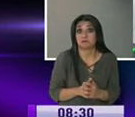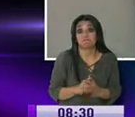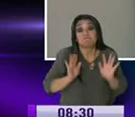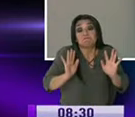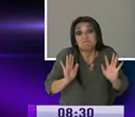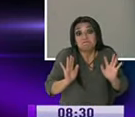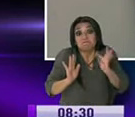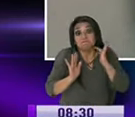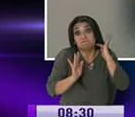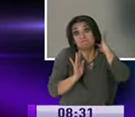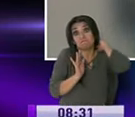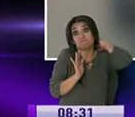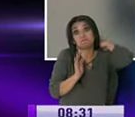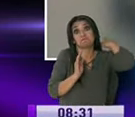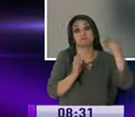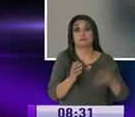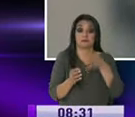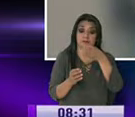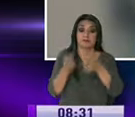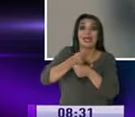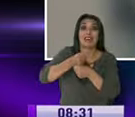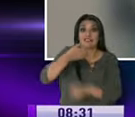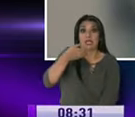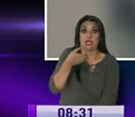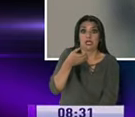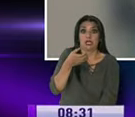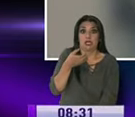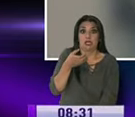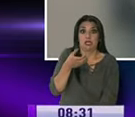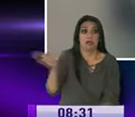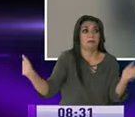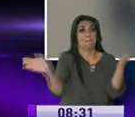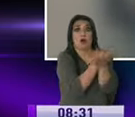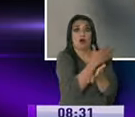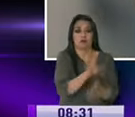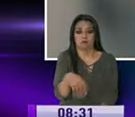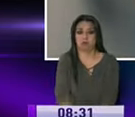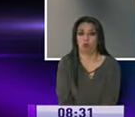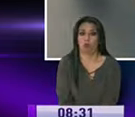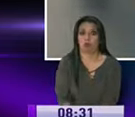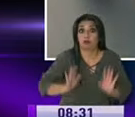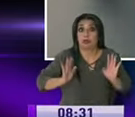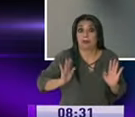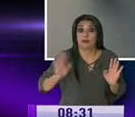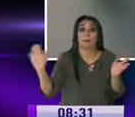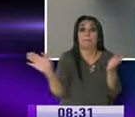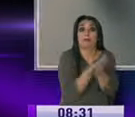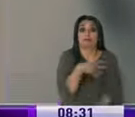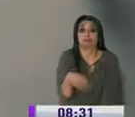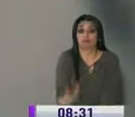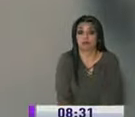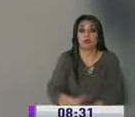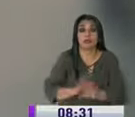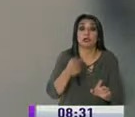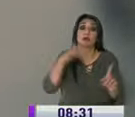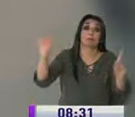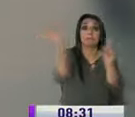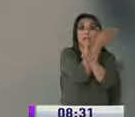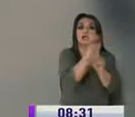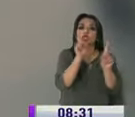agua, yéndose de muy mala manera. La solicitud de los vecinos mediante esta herramienta tecnológica colaboró para que la autoridad